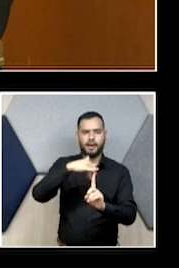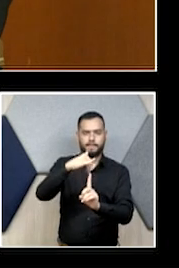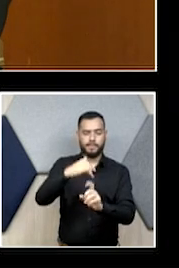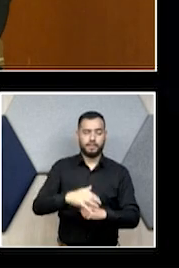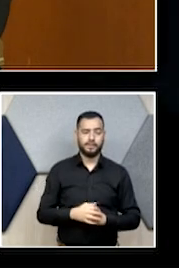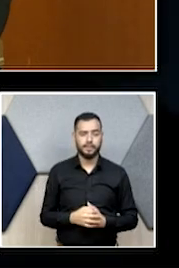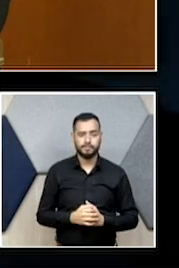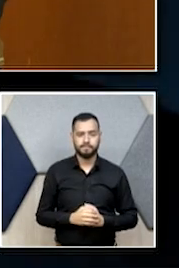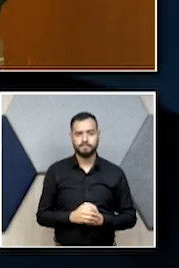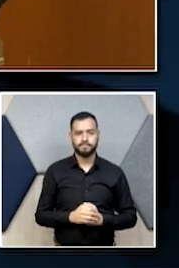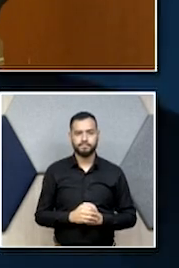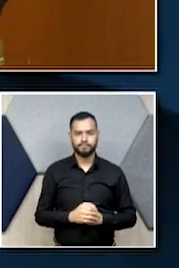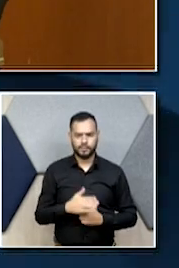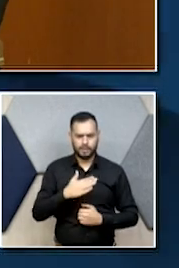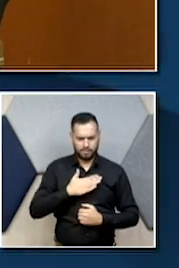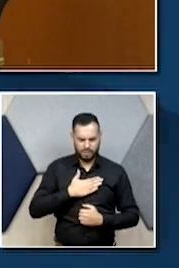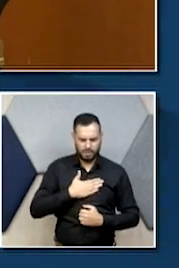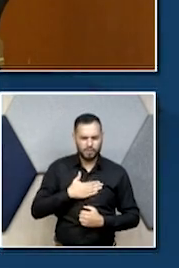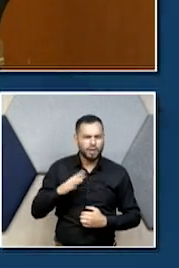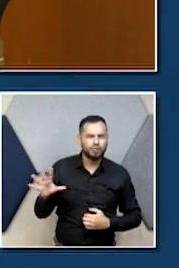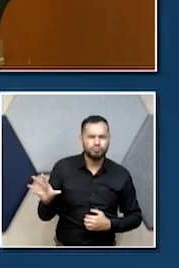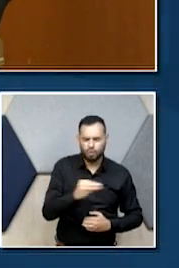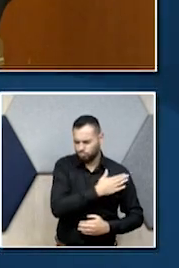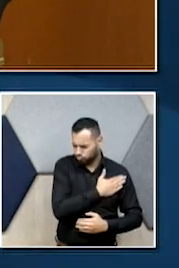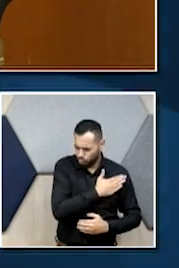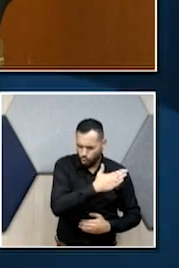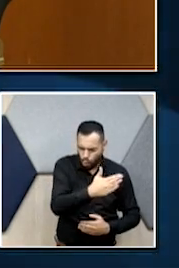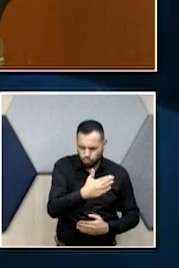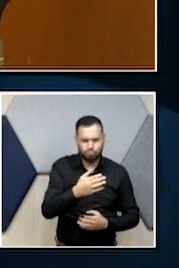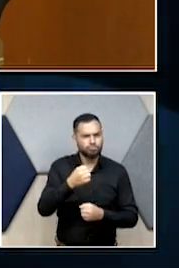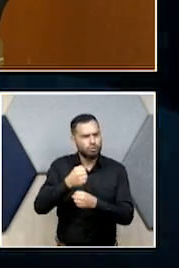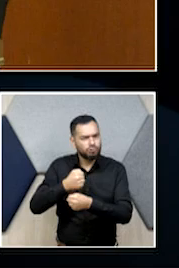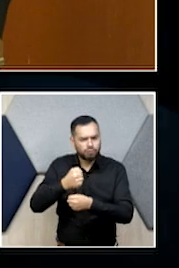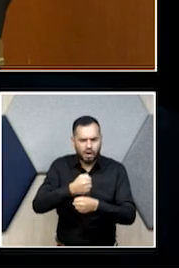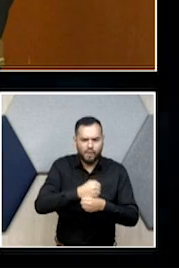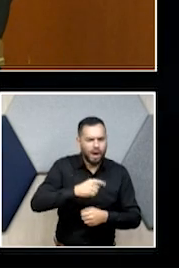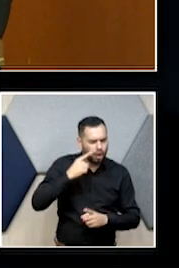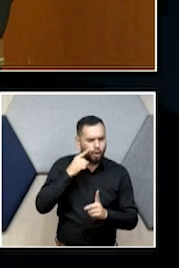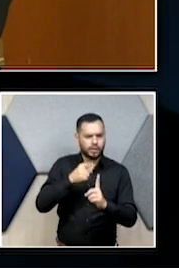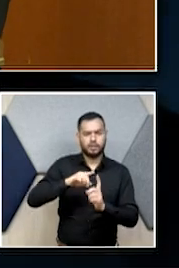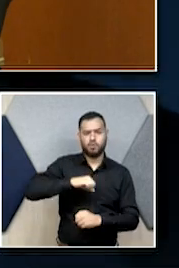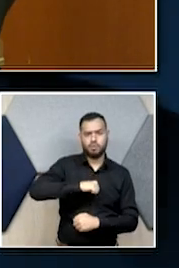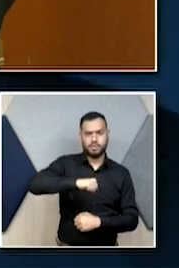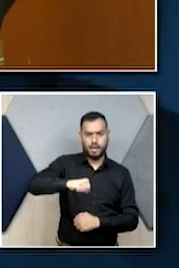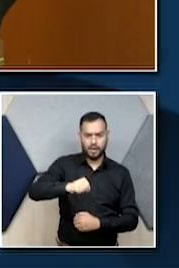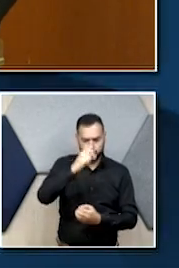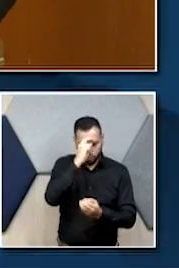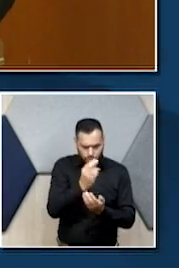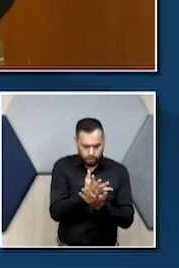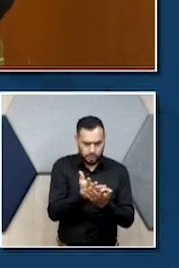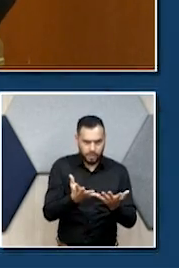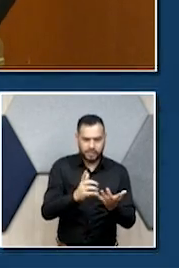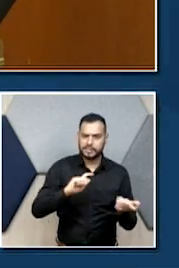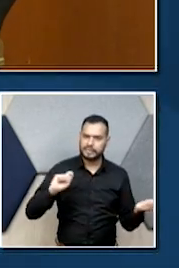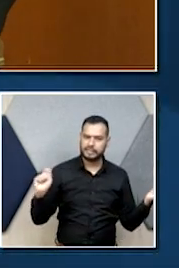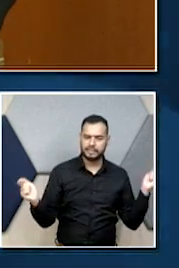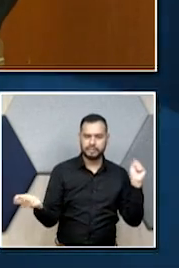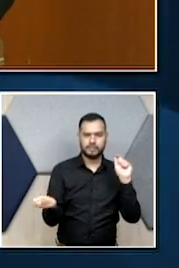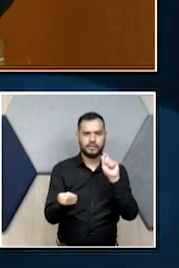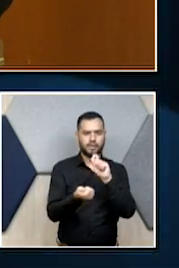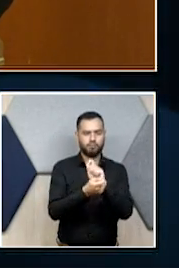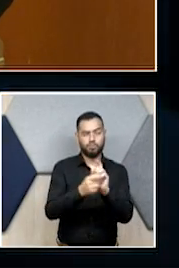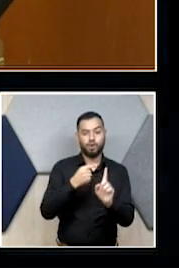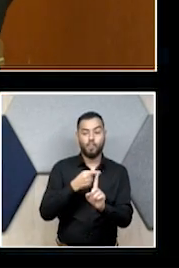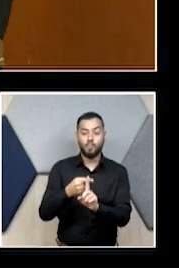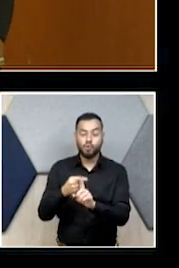De mi parte, toda la disposición para trabajar por los derechos, la diversidad y la transformación positiva de los territorios y